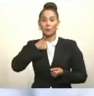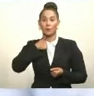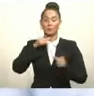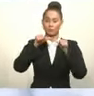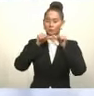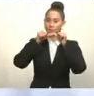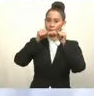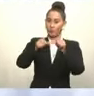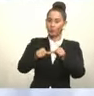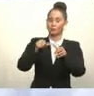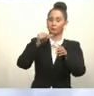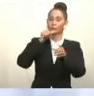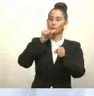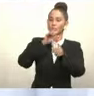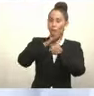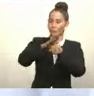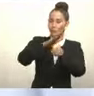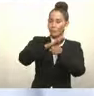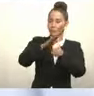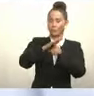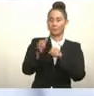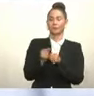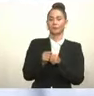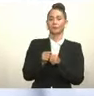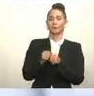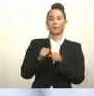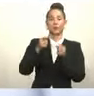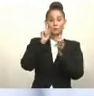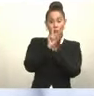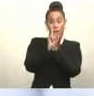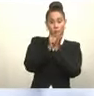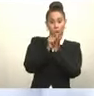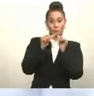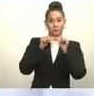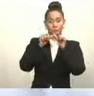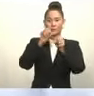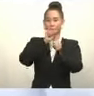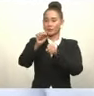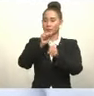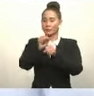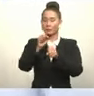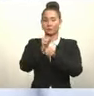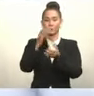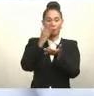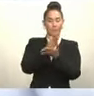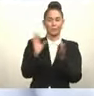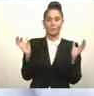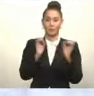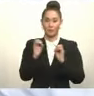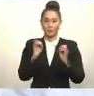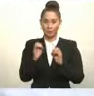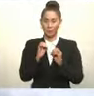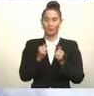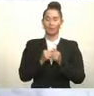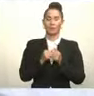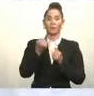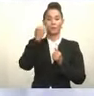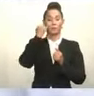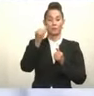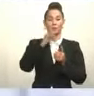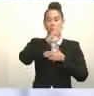de la letra. No hemos cejado un solo segundo para garantizar que paulatinamente vayamos llegando a